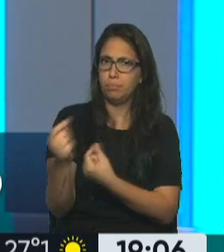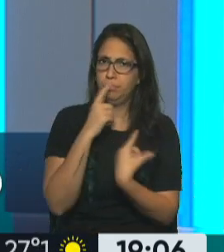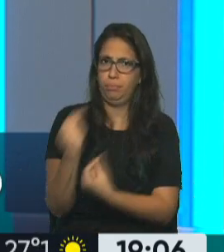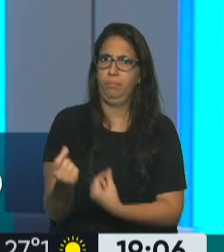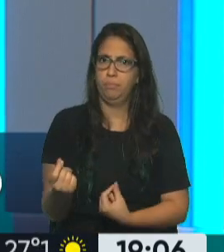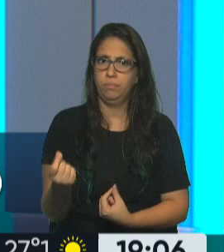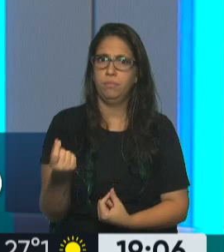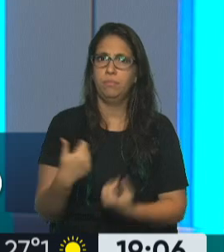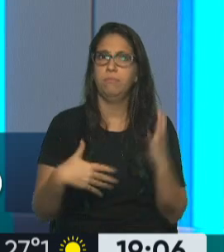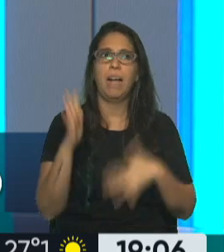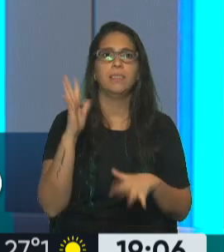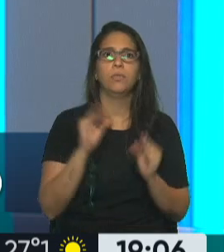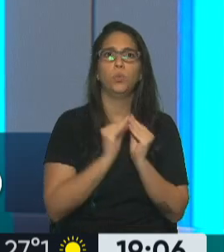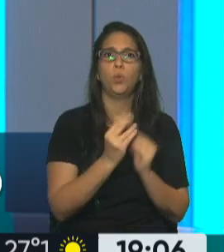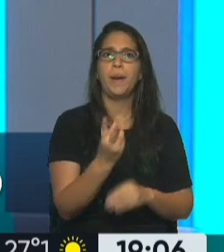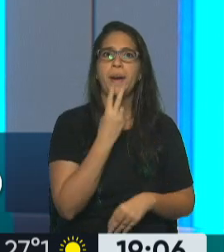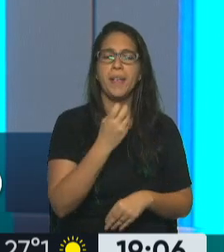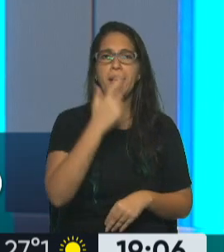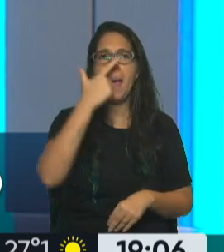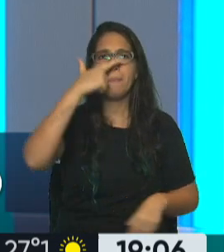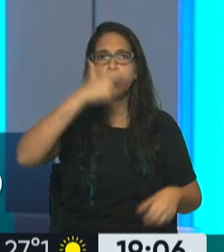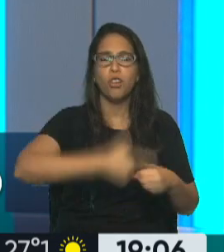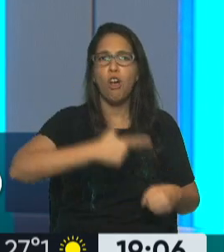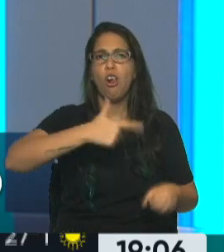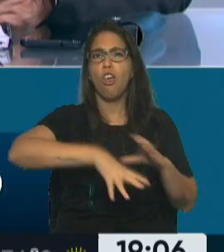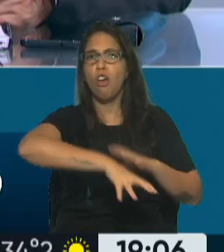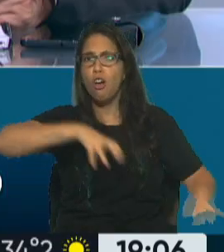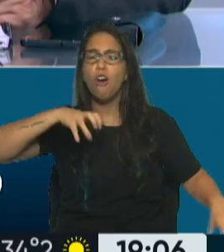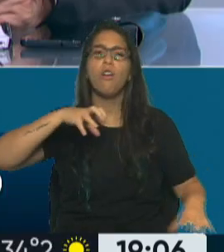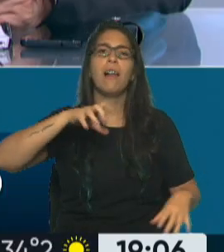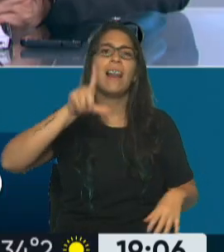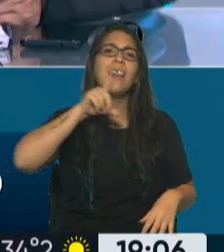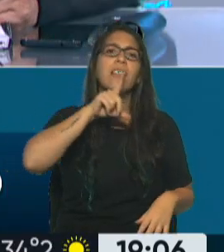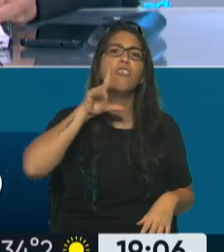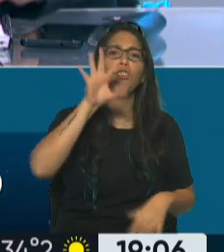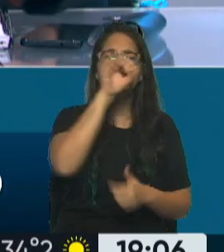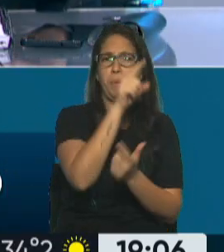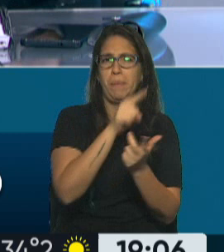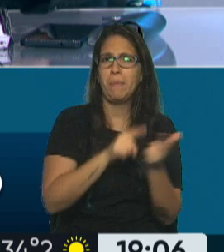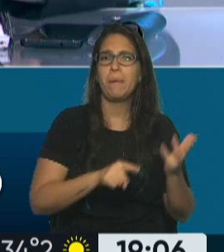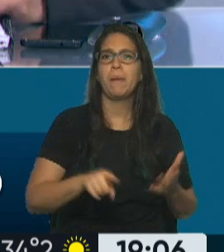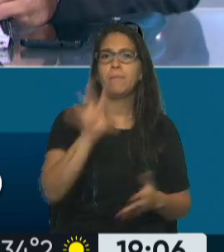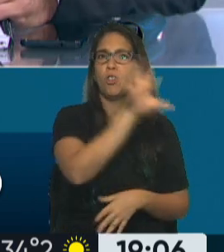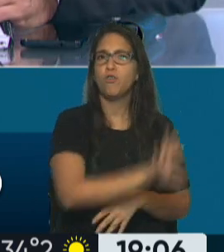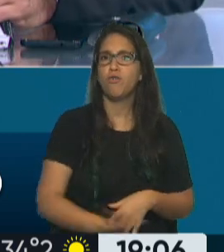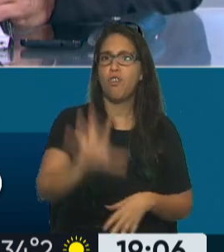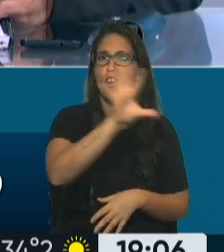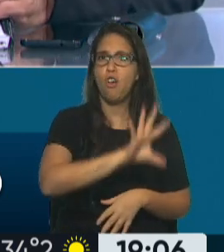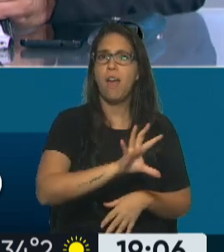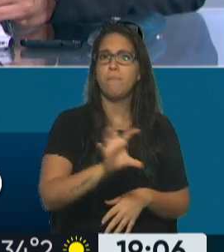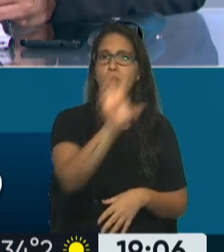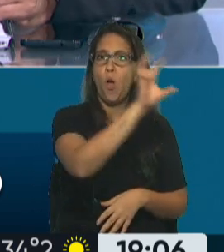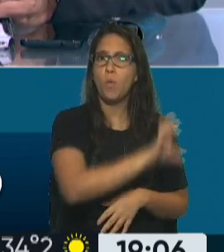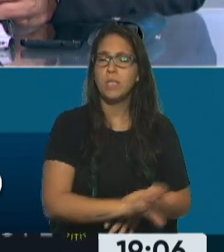que ver con la energía petróleo litio y otras historias Patagonia y los otros cuatro no son patagónicos pero que también son petroleros que también se